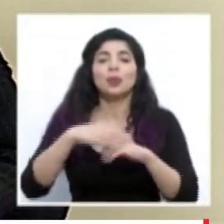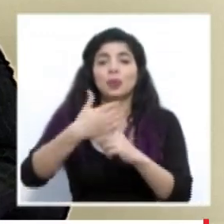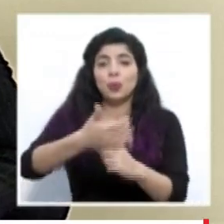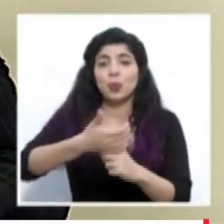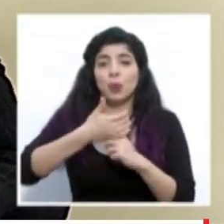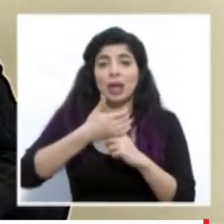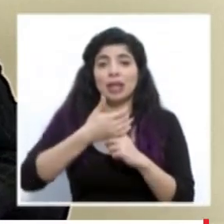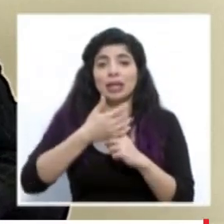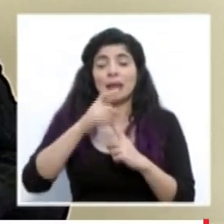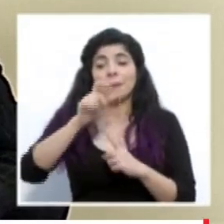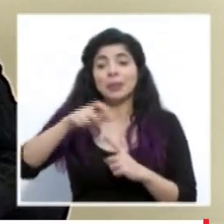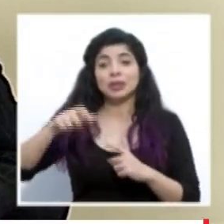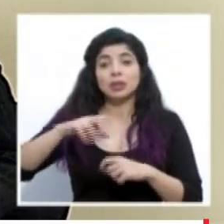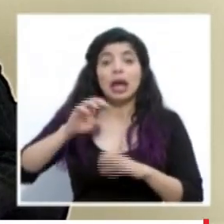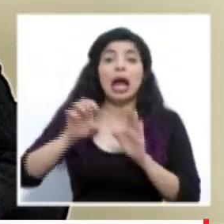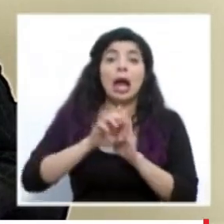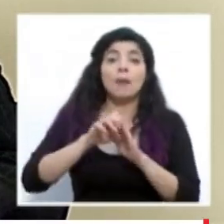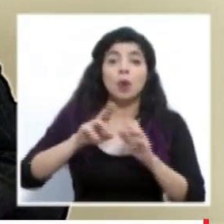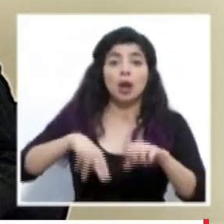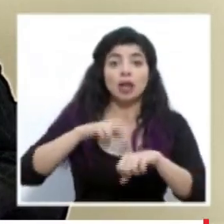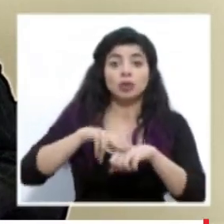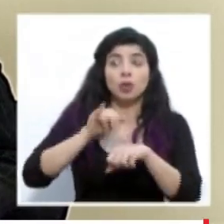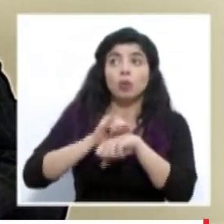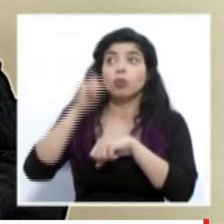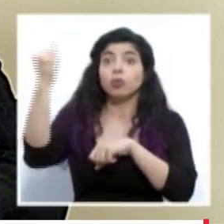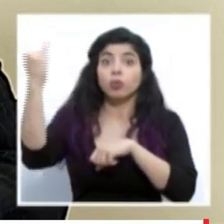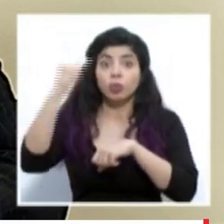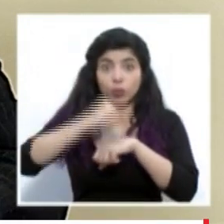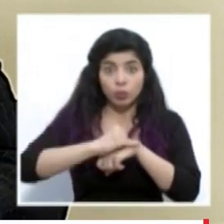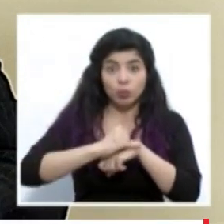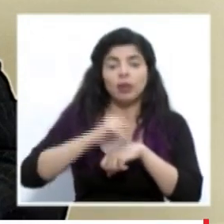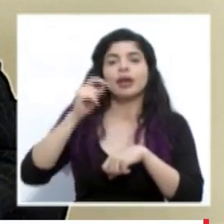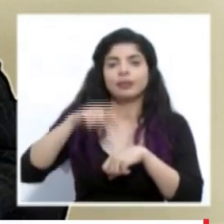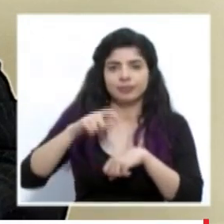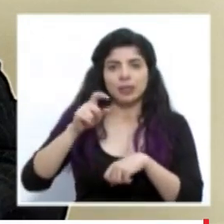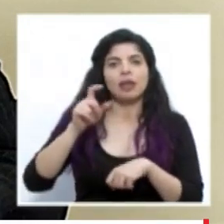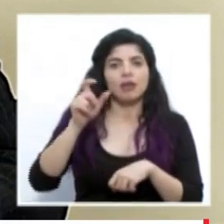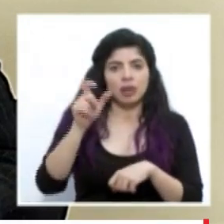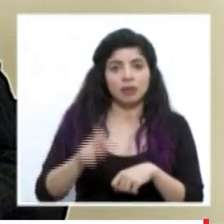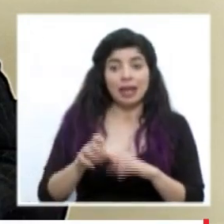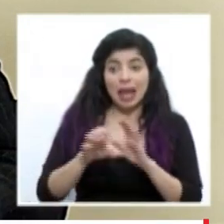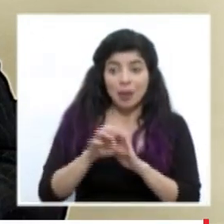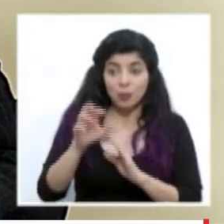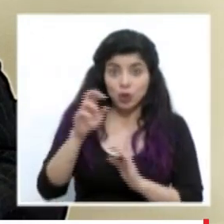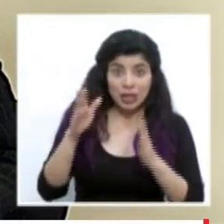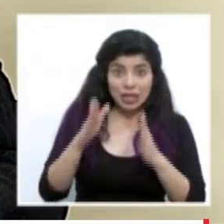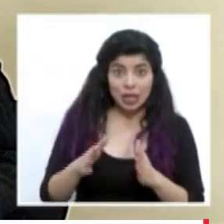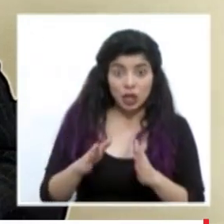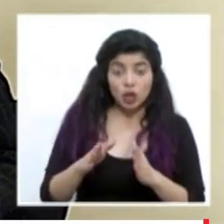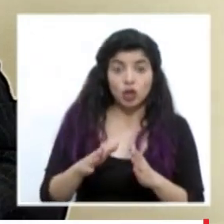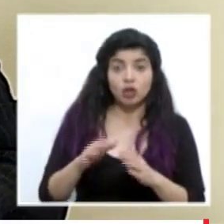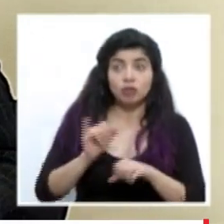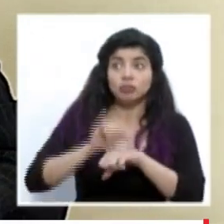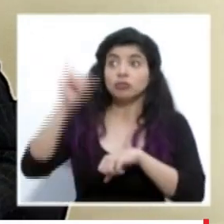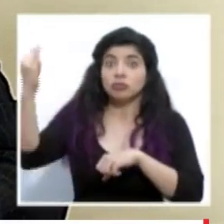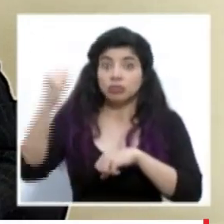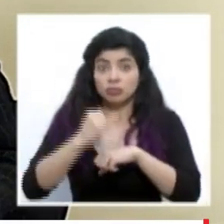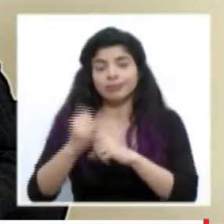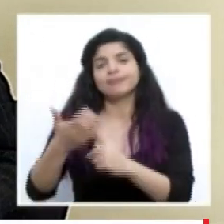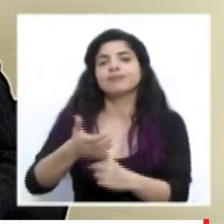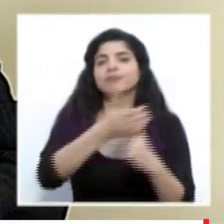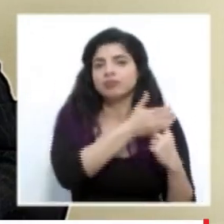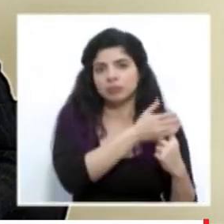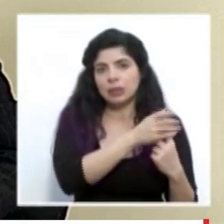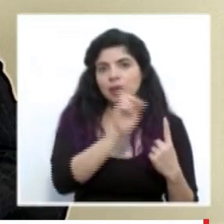el asunto de los nacionales que vuelven, sigue efectivamente, para los nacionales aplicará una cuarentena en el momento